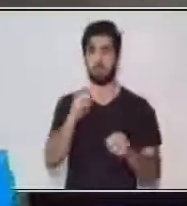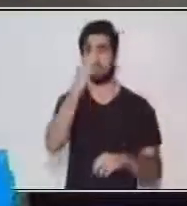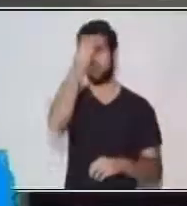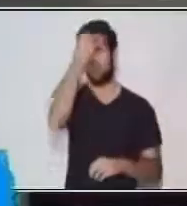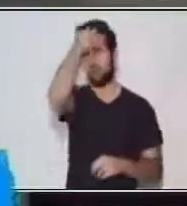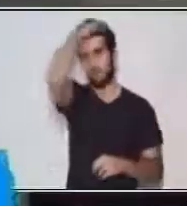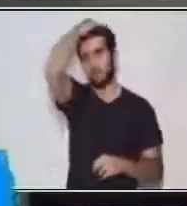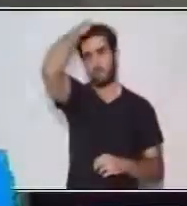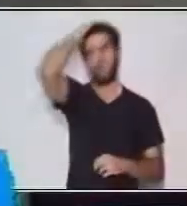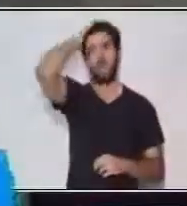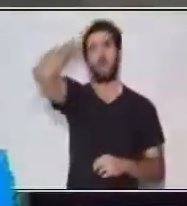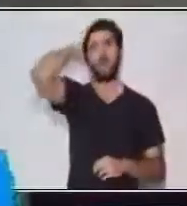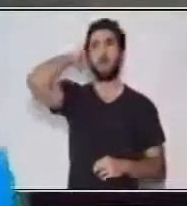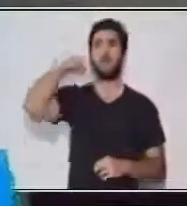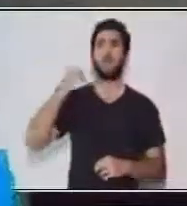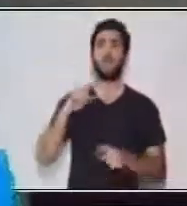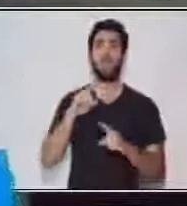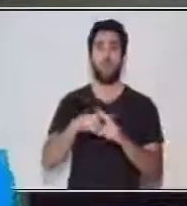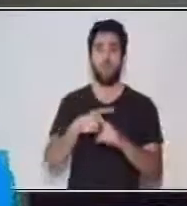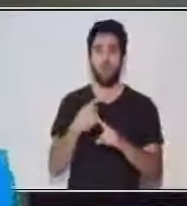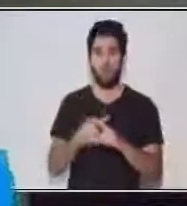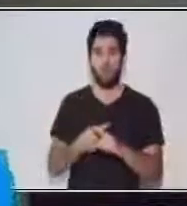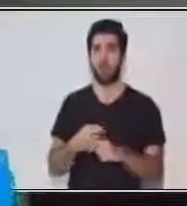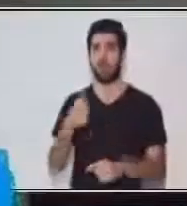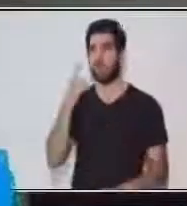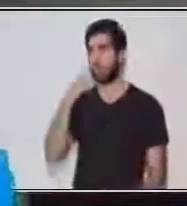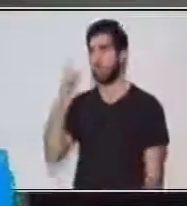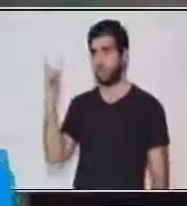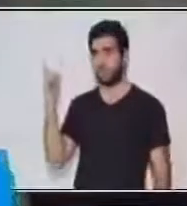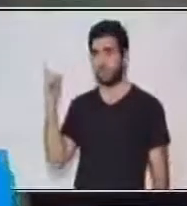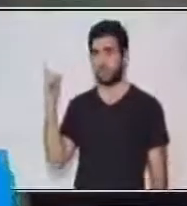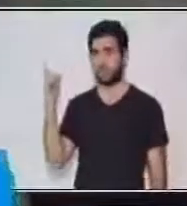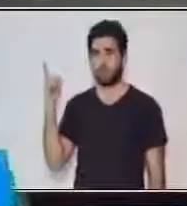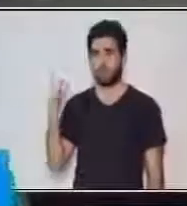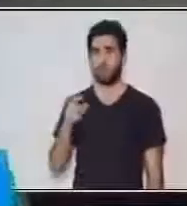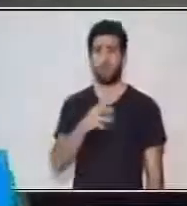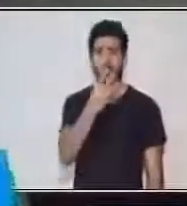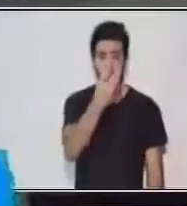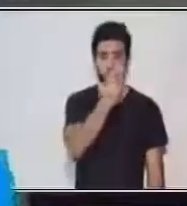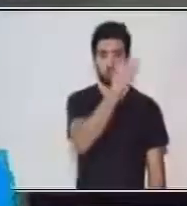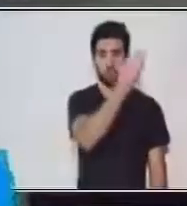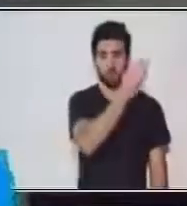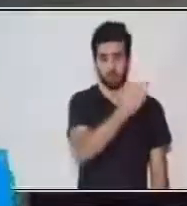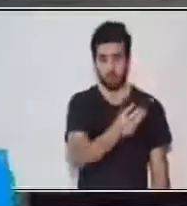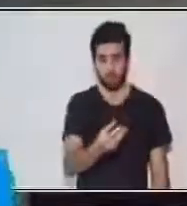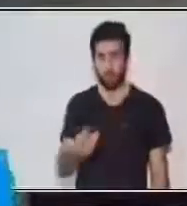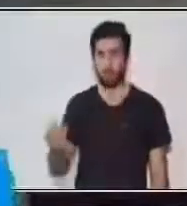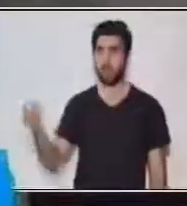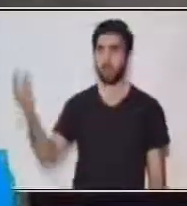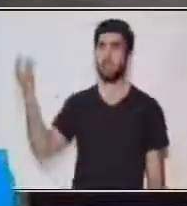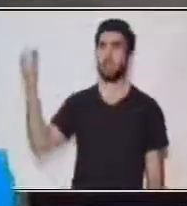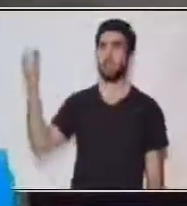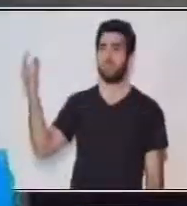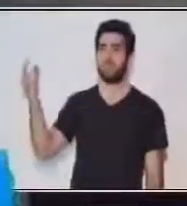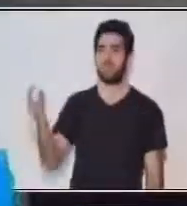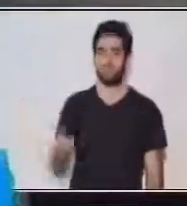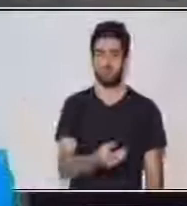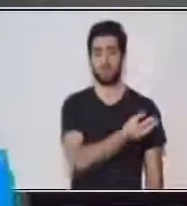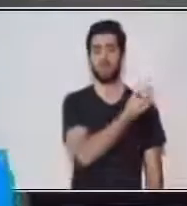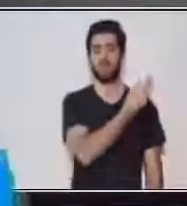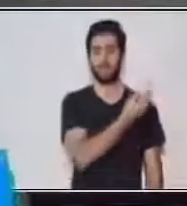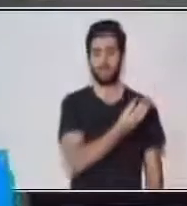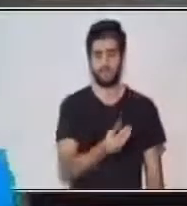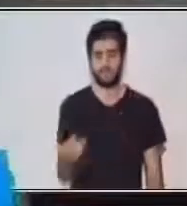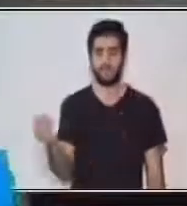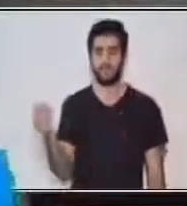Ahora, cuando este objeto va desde aquí a este punto y